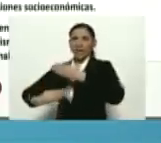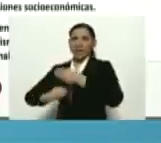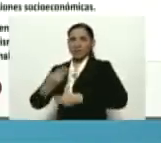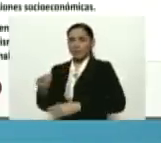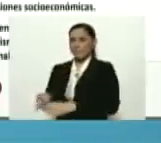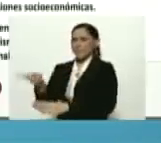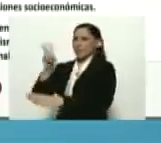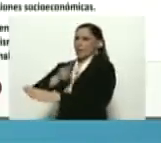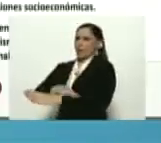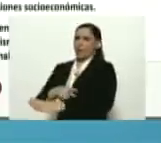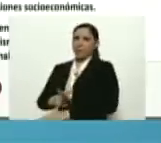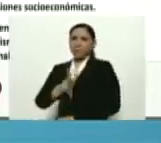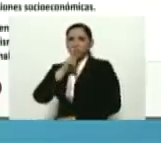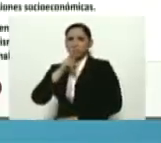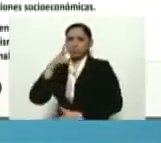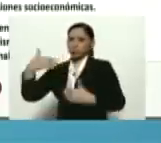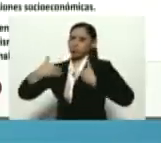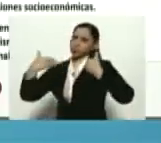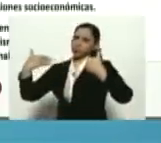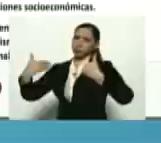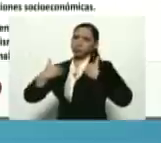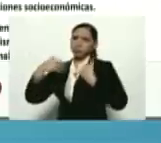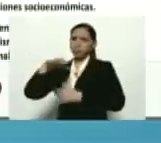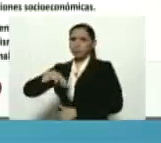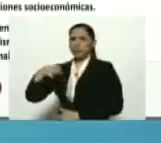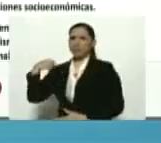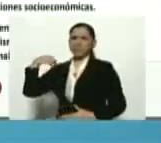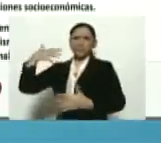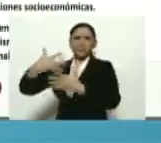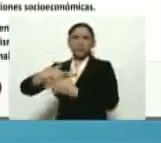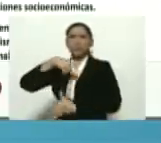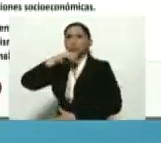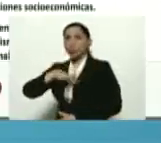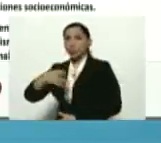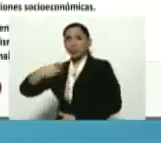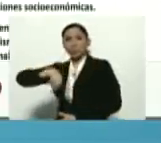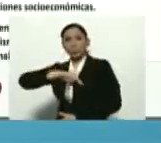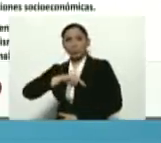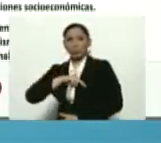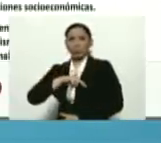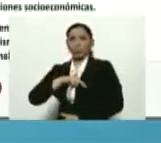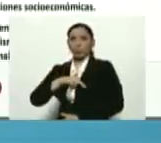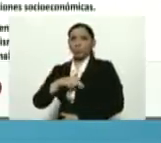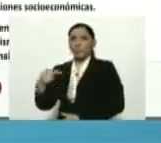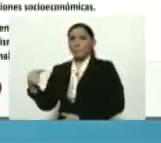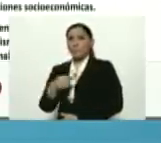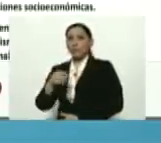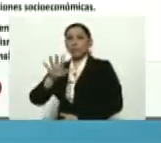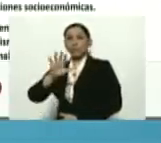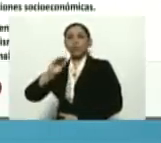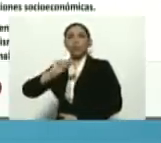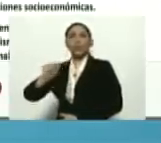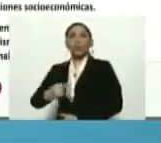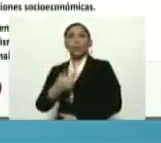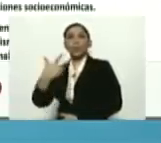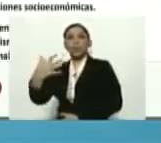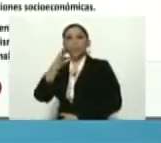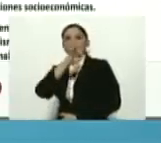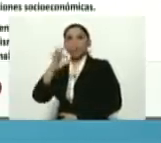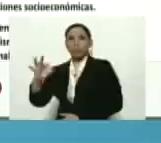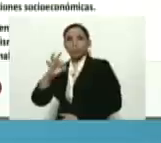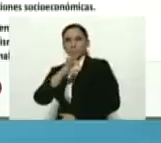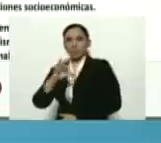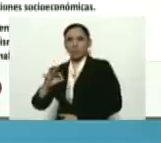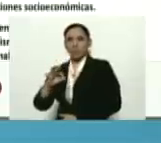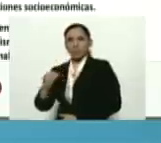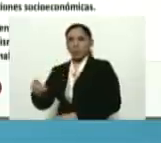peor recesión que ha sufrido la región en su historia y vamos a caer un menos 5,3% por lo menos. Se